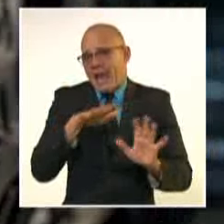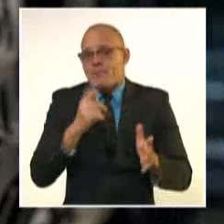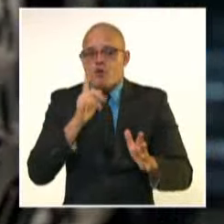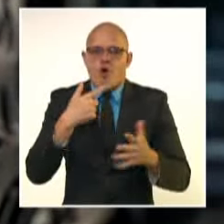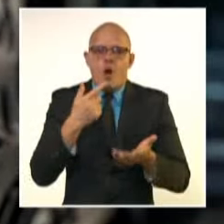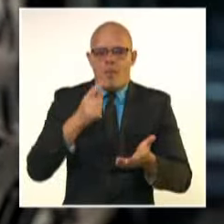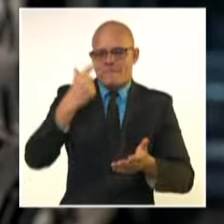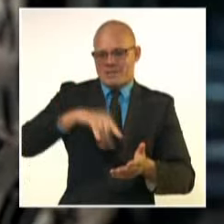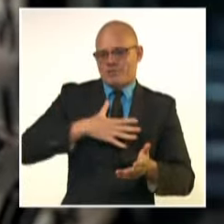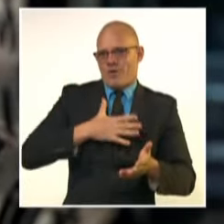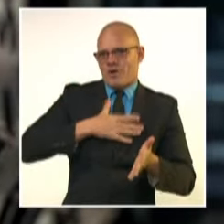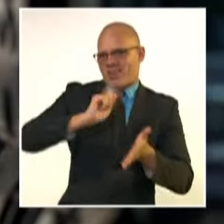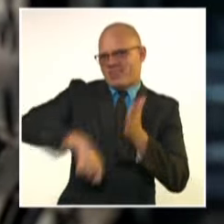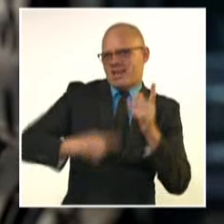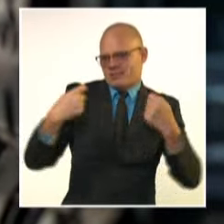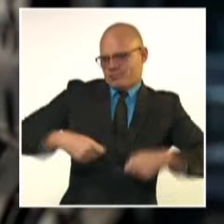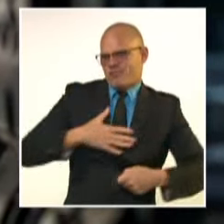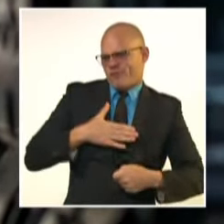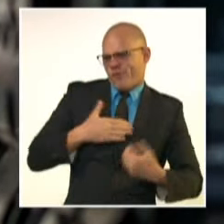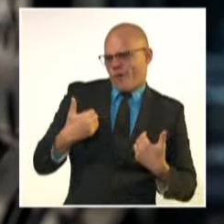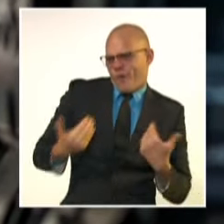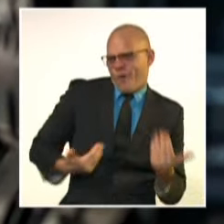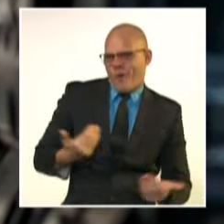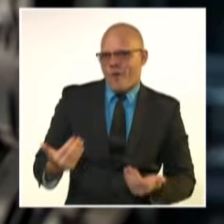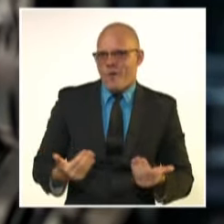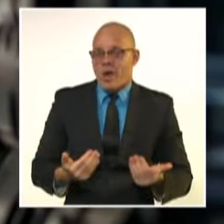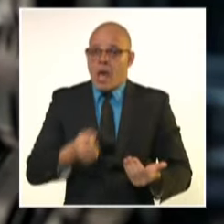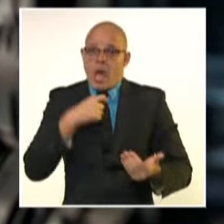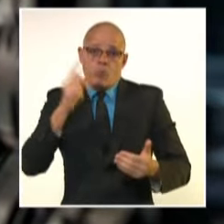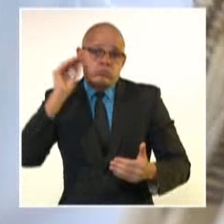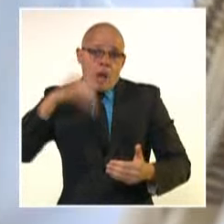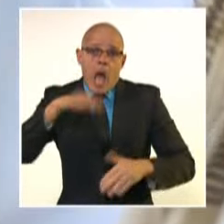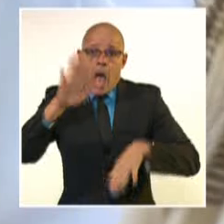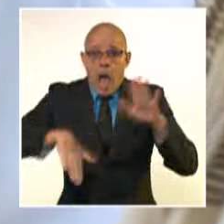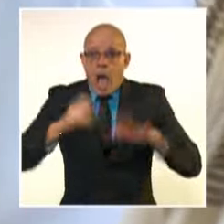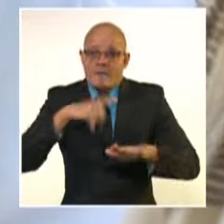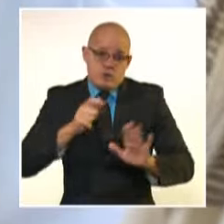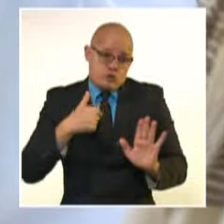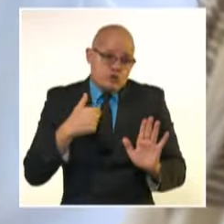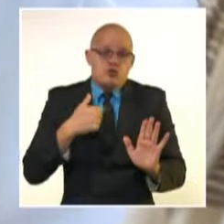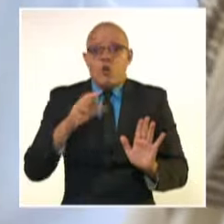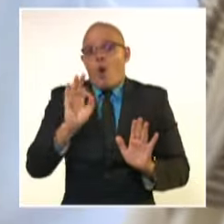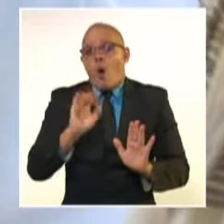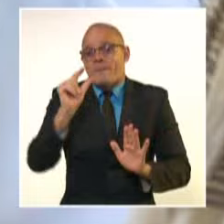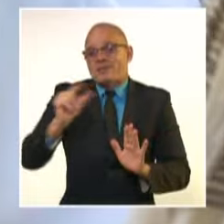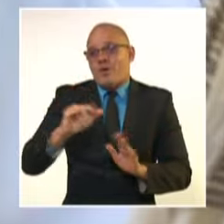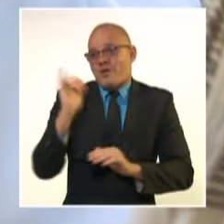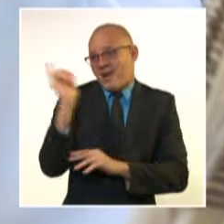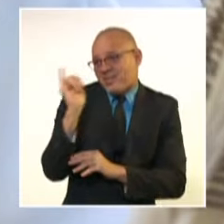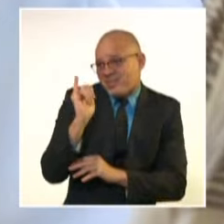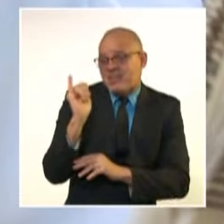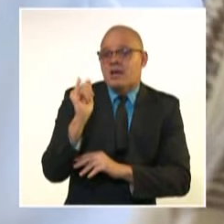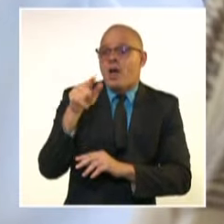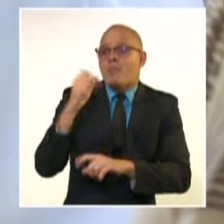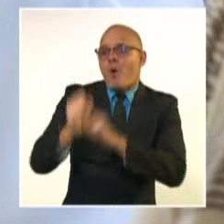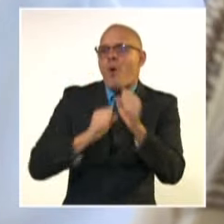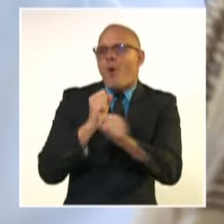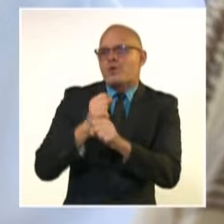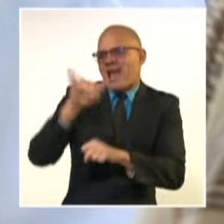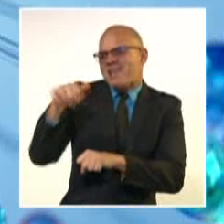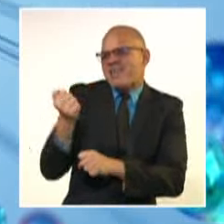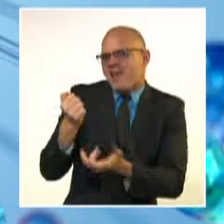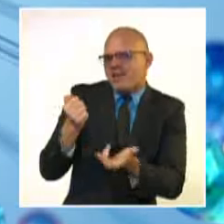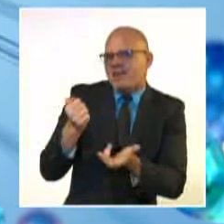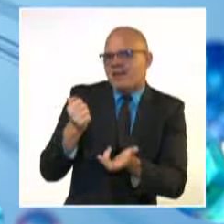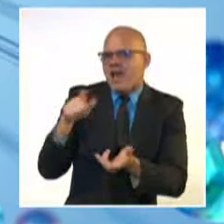autor. Entonces, ¿hasta qué punto un producto comunicativo o artístico hecho con IA puede ser protegido de forma legal